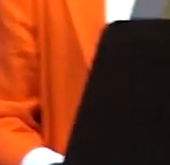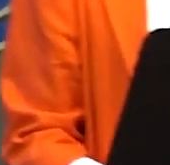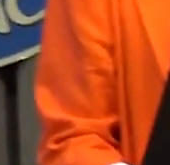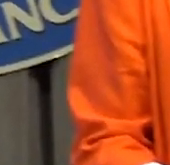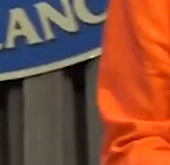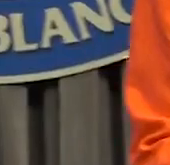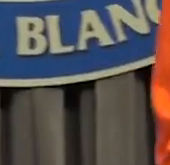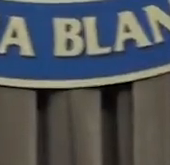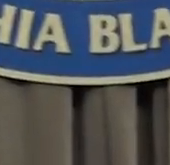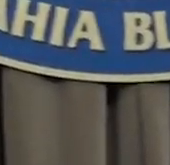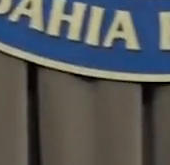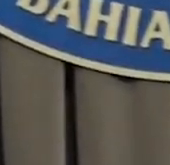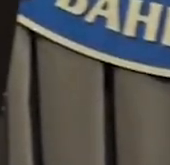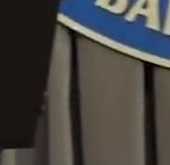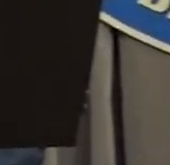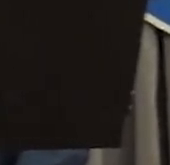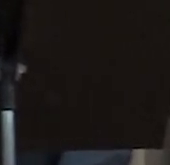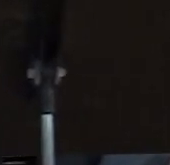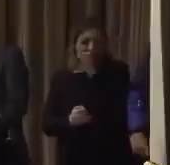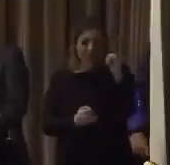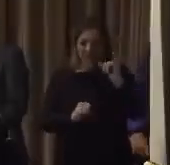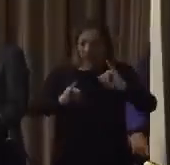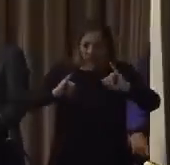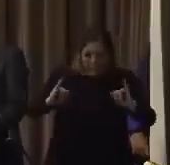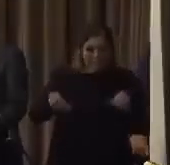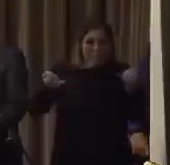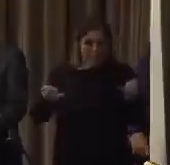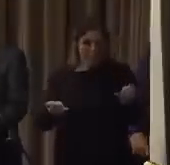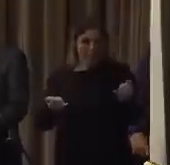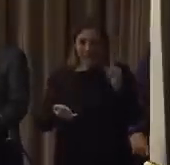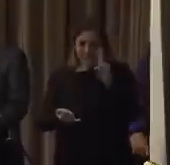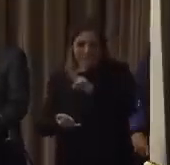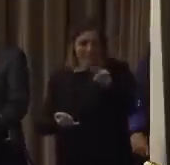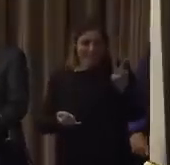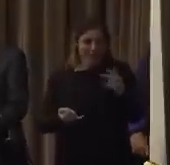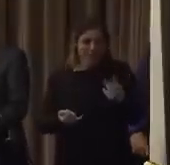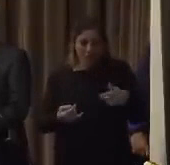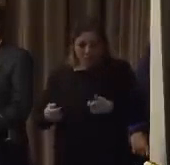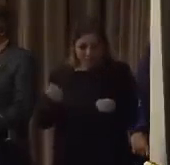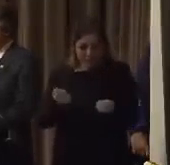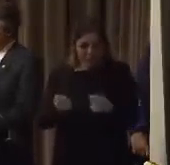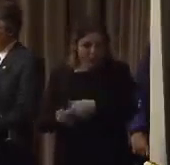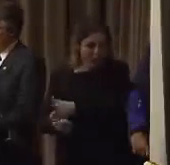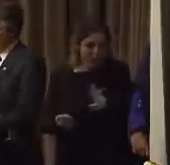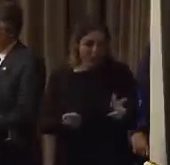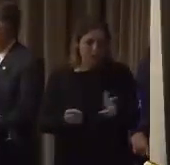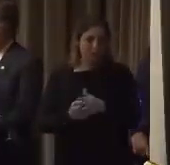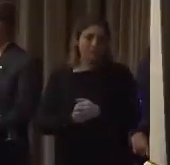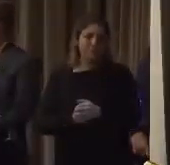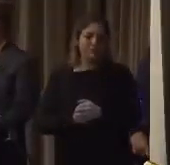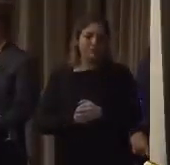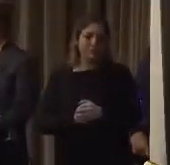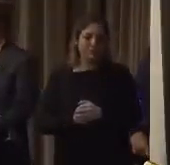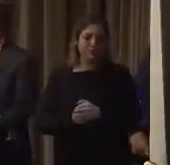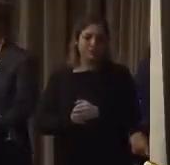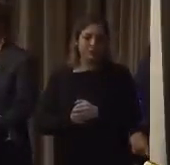la sincronización de los semáforos. Y también nos va a permitir tener señalética digital que se puede actualizar